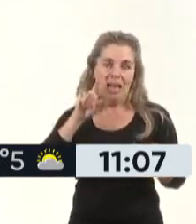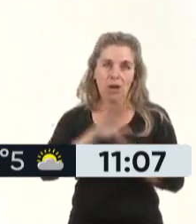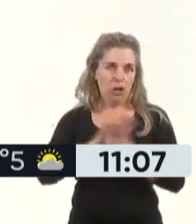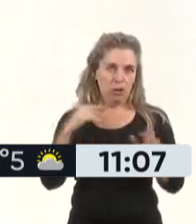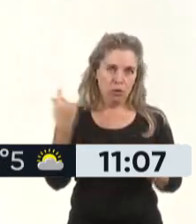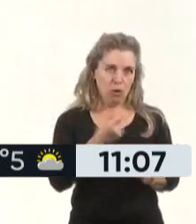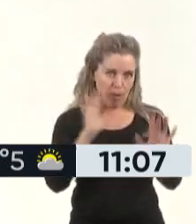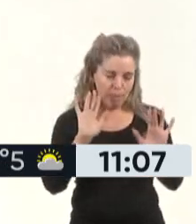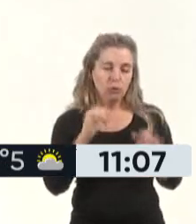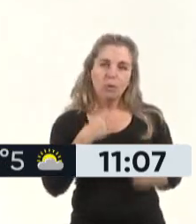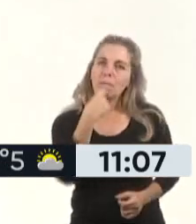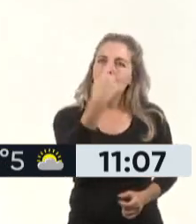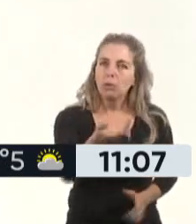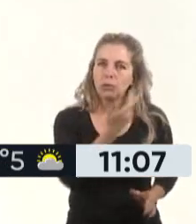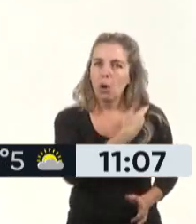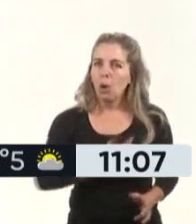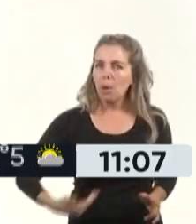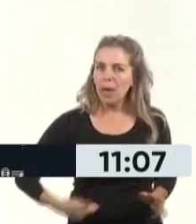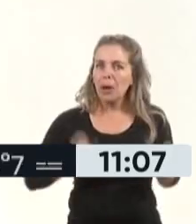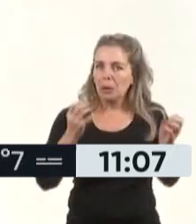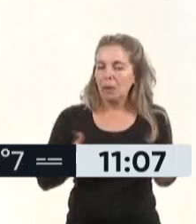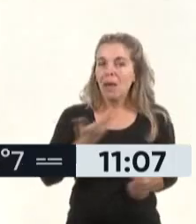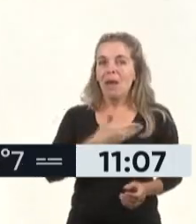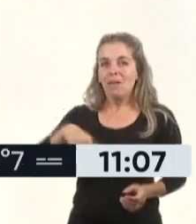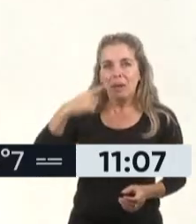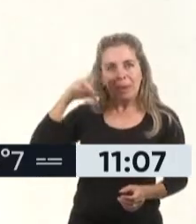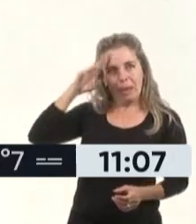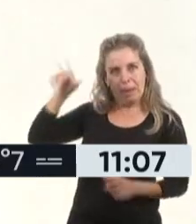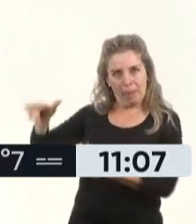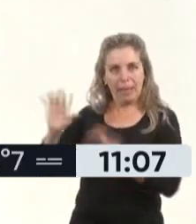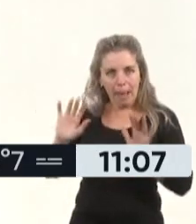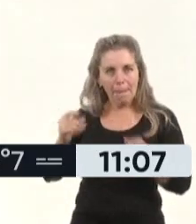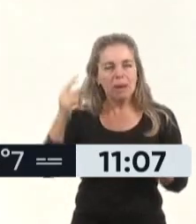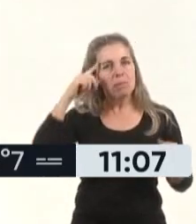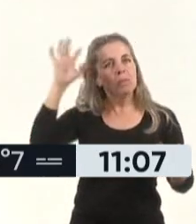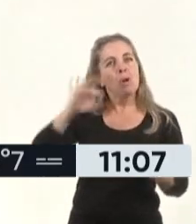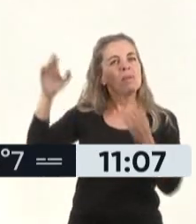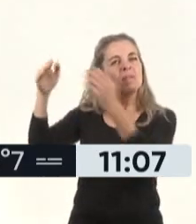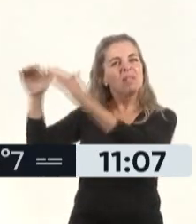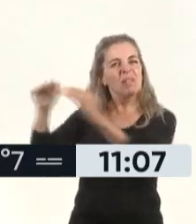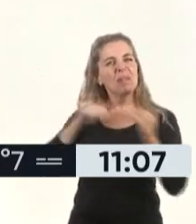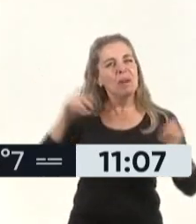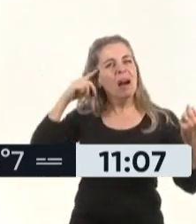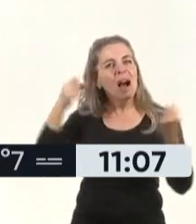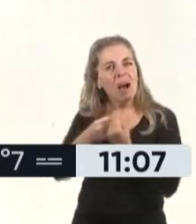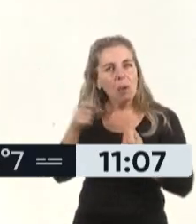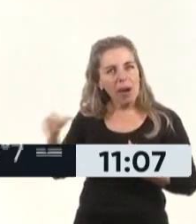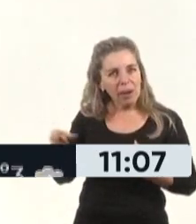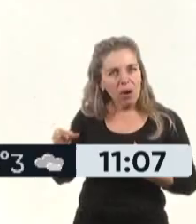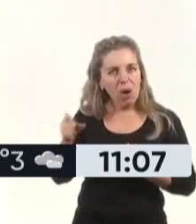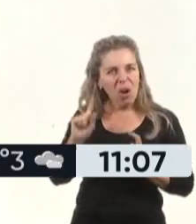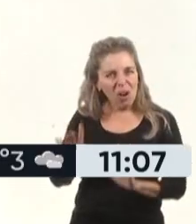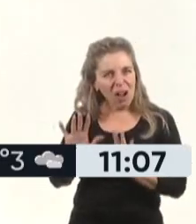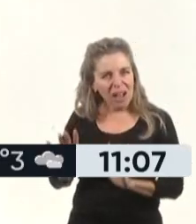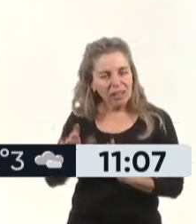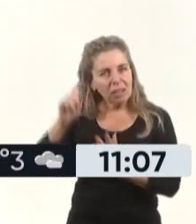te pregunto, el gobierno, más allá de lo que diga el fondo, ¿comparte que esa demanda, como dice el comunicado, se puede contraer, o se ha contraído, mejor